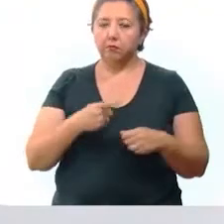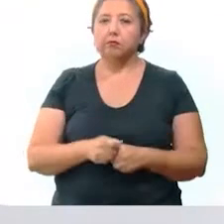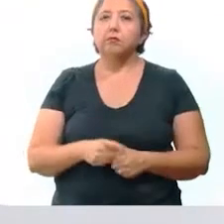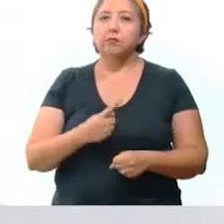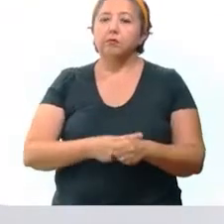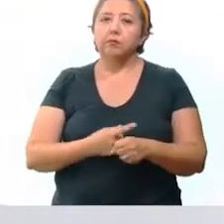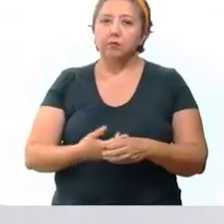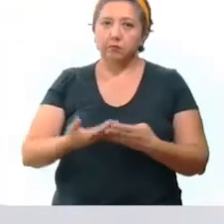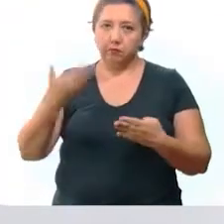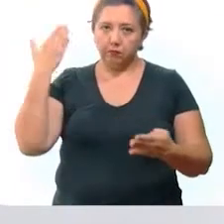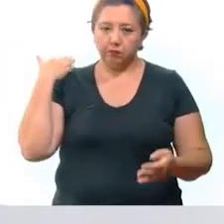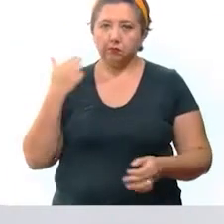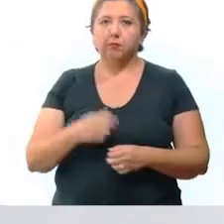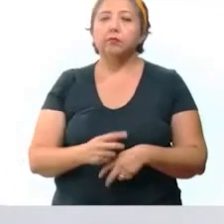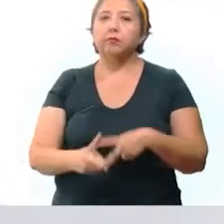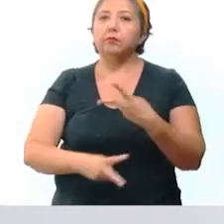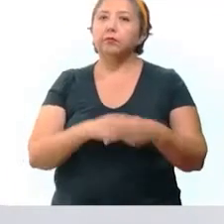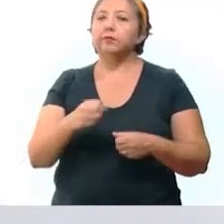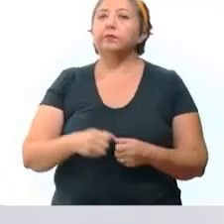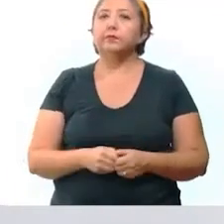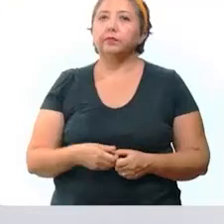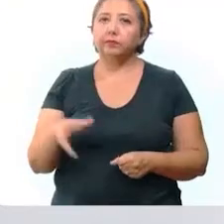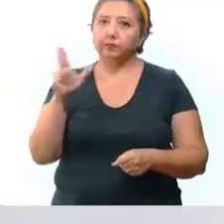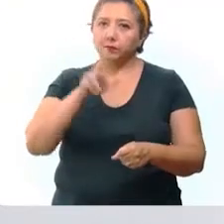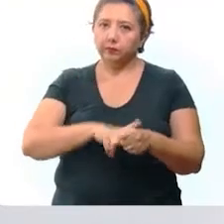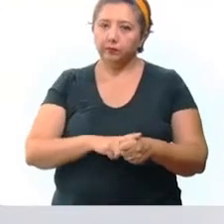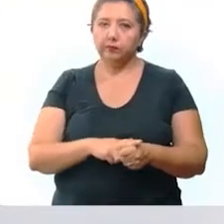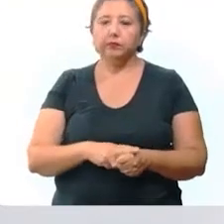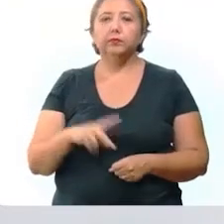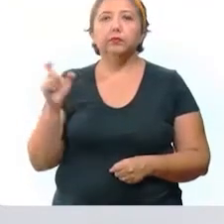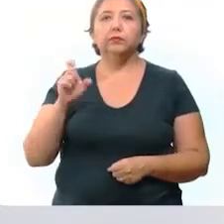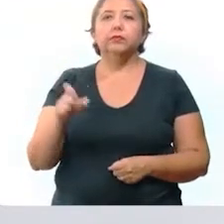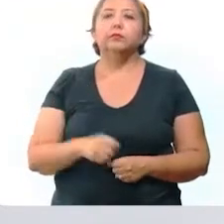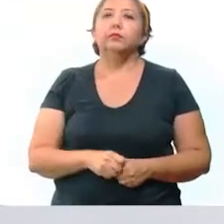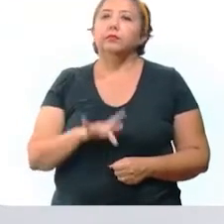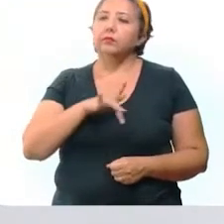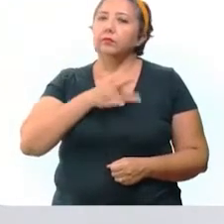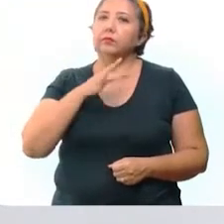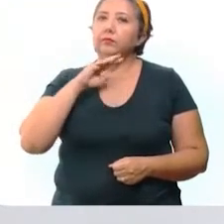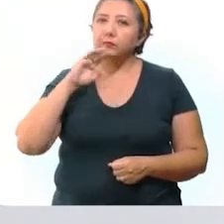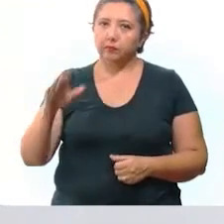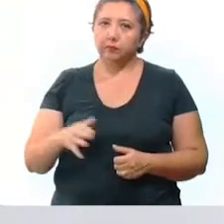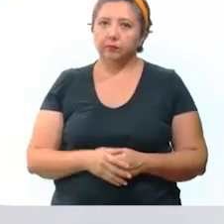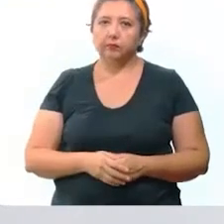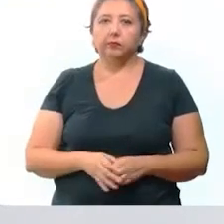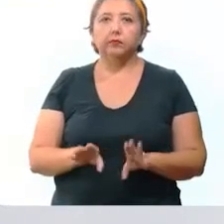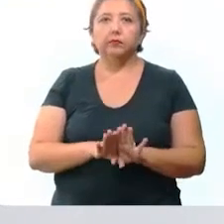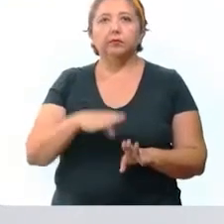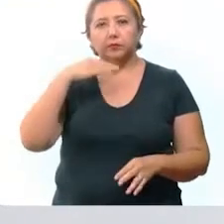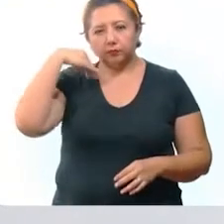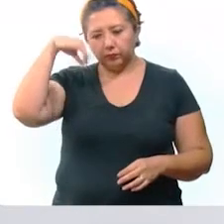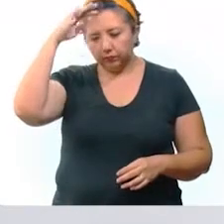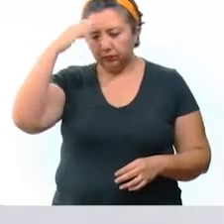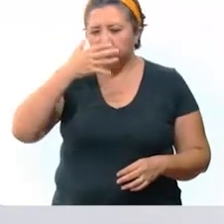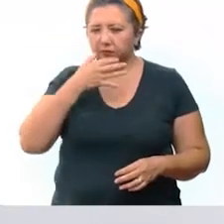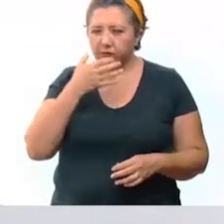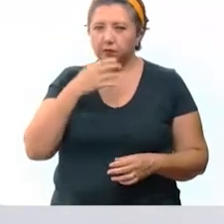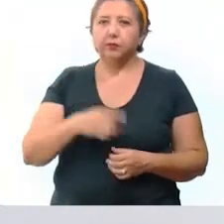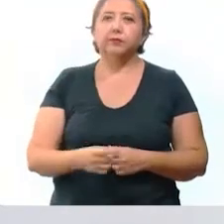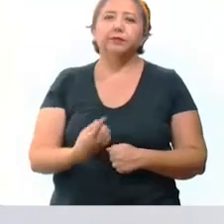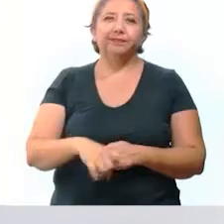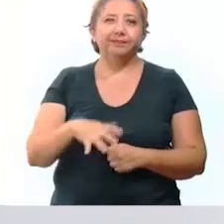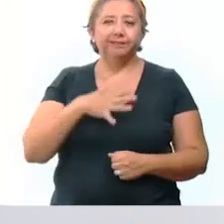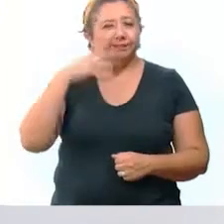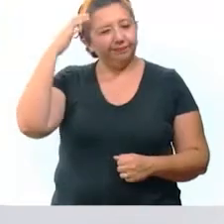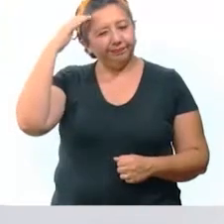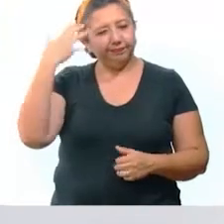con enfermedades previas, acudan de inmediato al hospital, apenas detecten los primeros síntomas de contagio, como fiebre, tos, dolor de cabeza